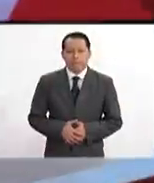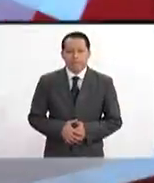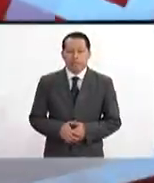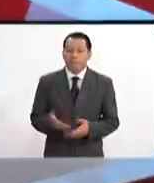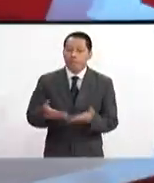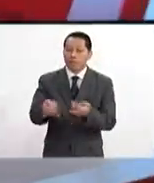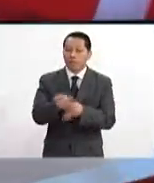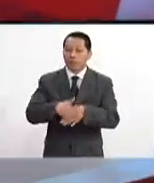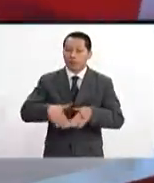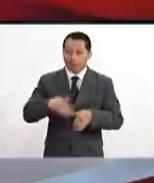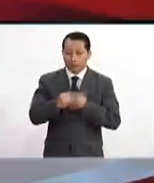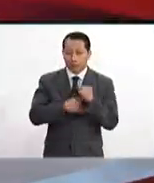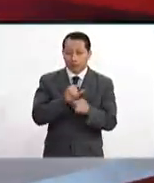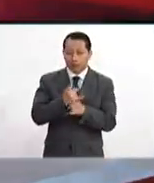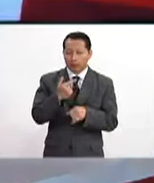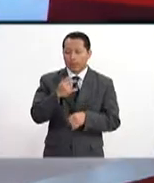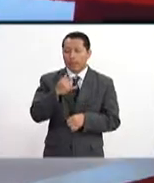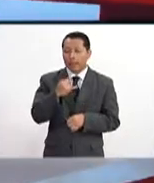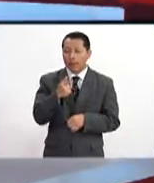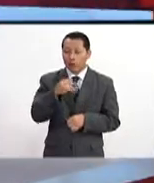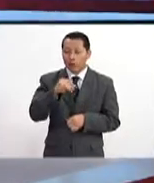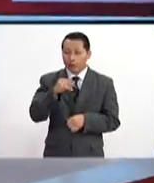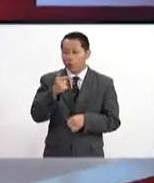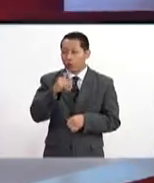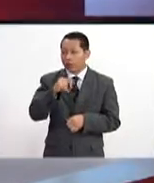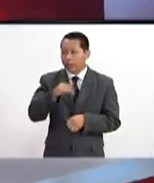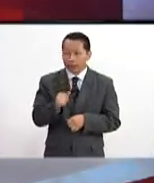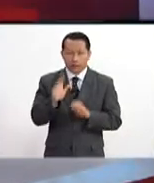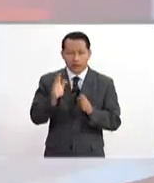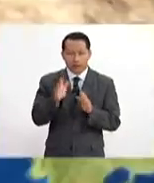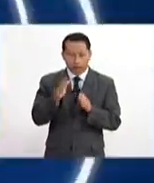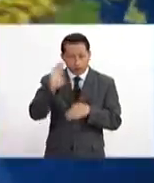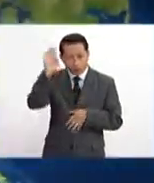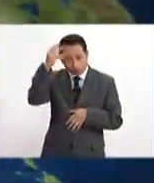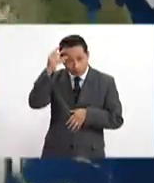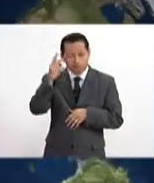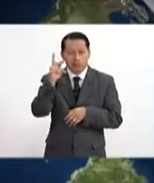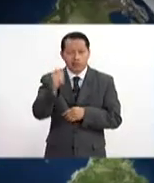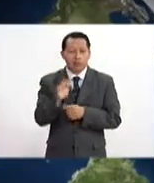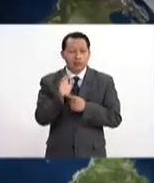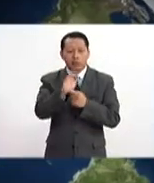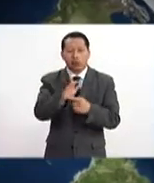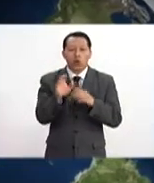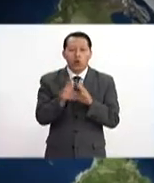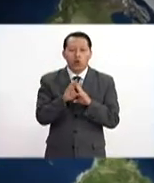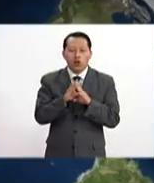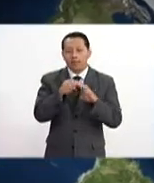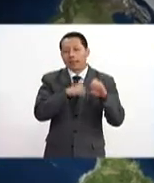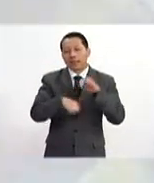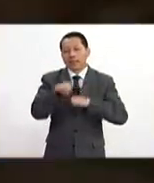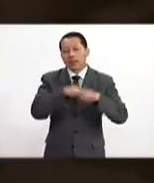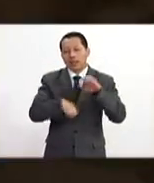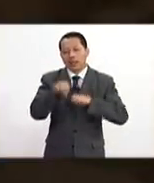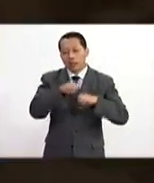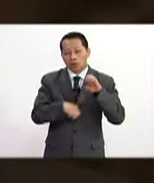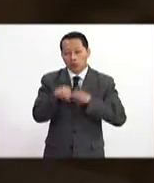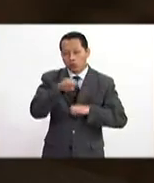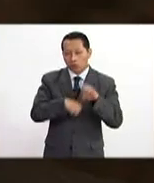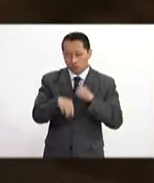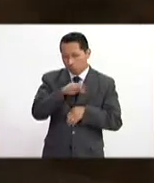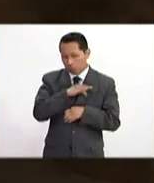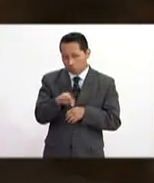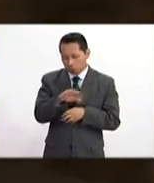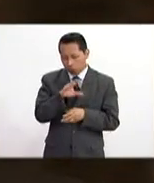Vámonos a la información internacional. Jerónimo Gutiérrez entregó a Donald Trump las cartas credenciales que lo acreditan como embajador extraordinario